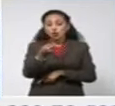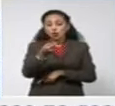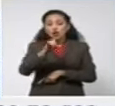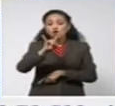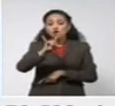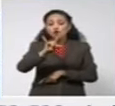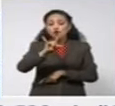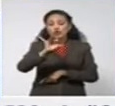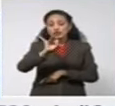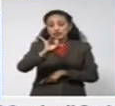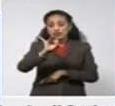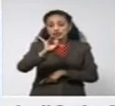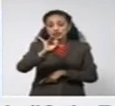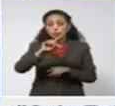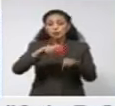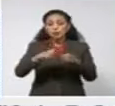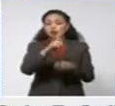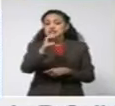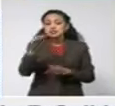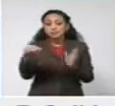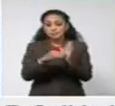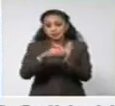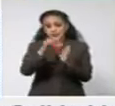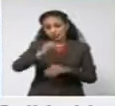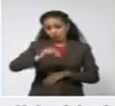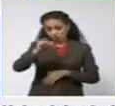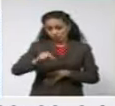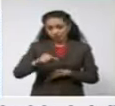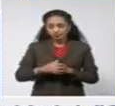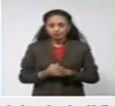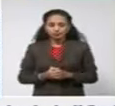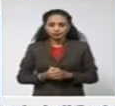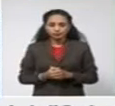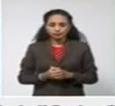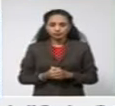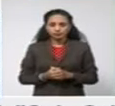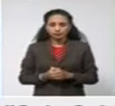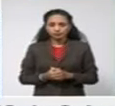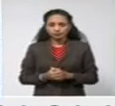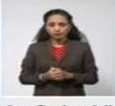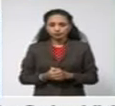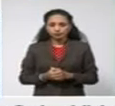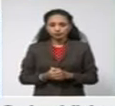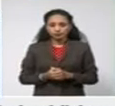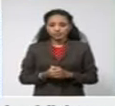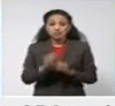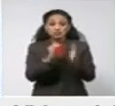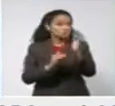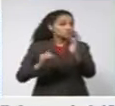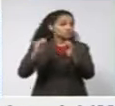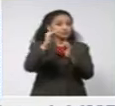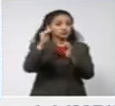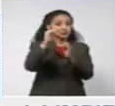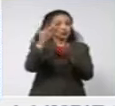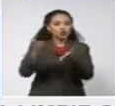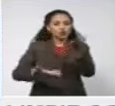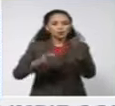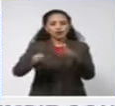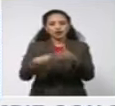56,97 por 100.000 habitantes, y esto es superior a la del día de